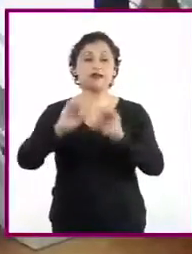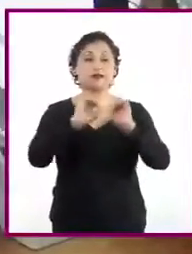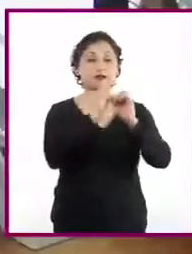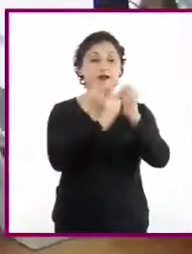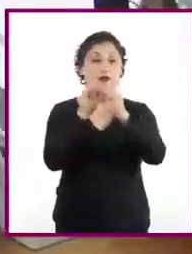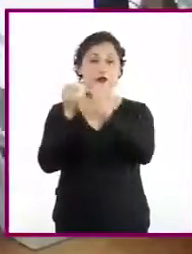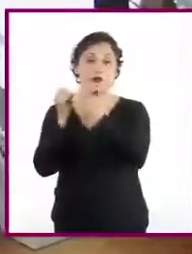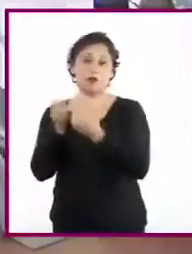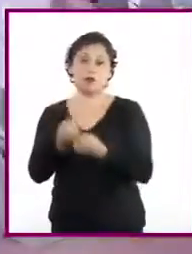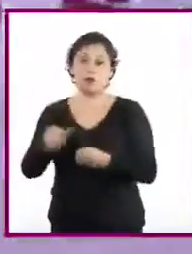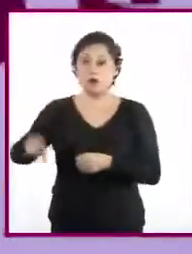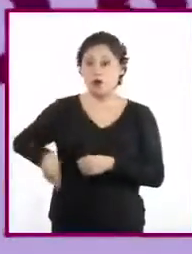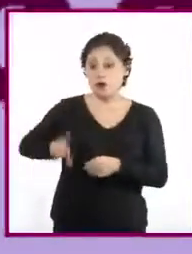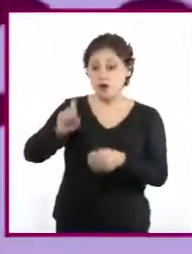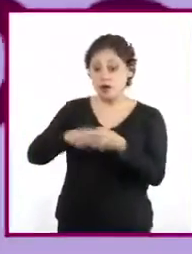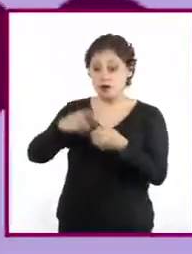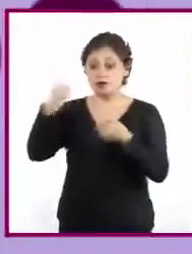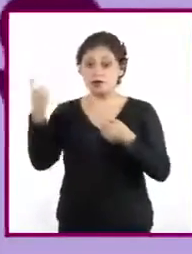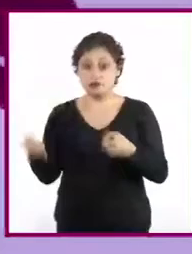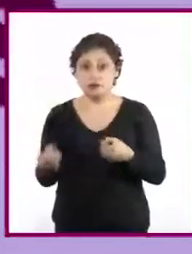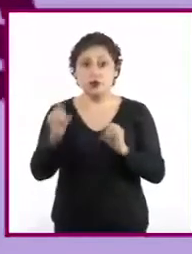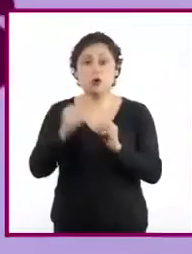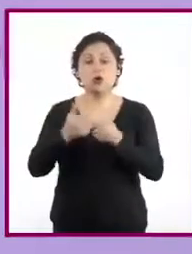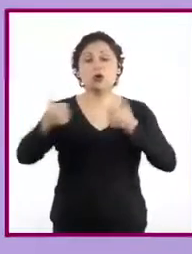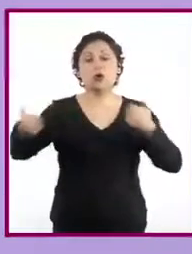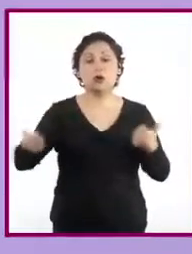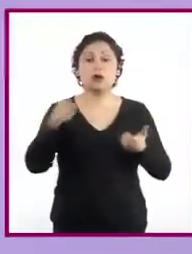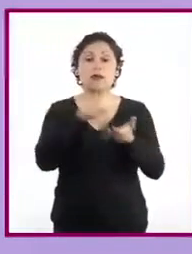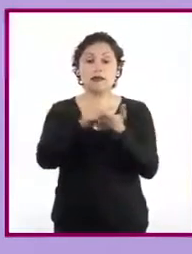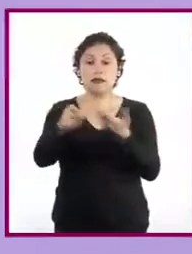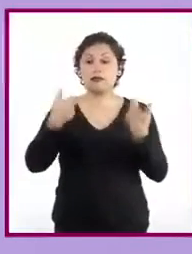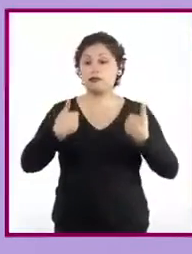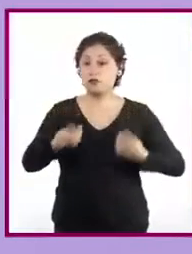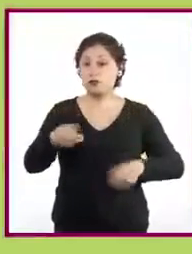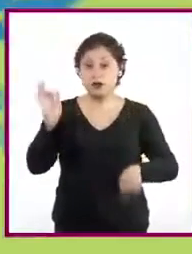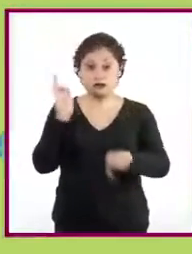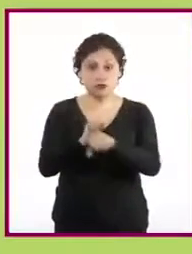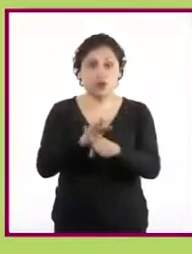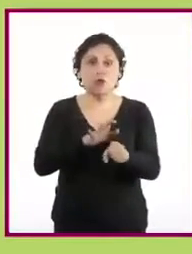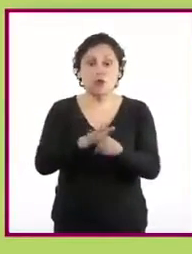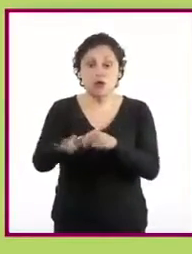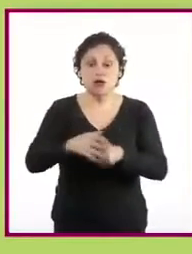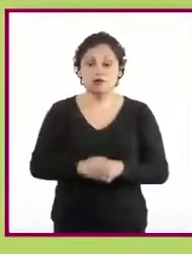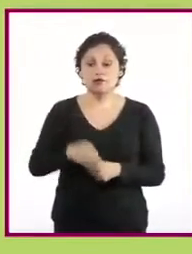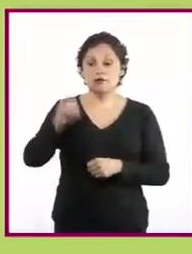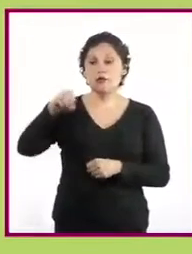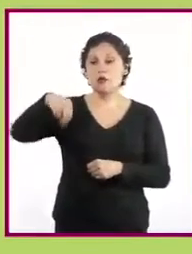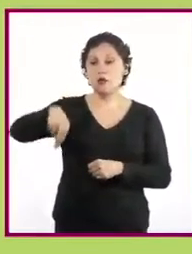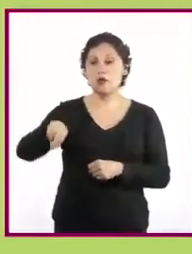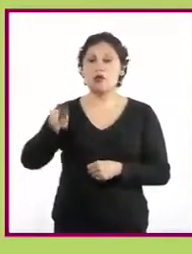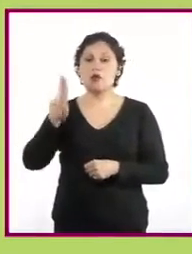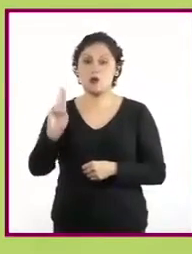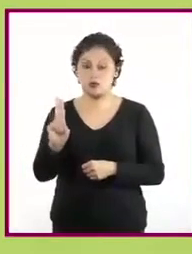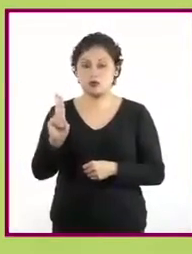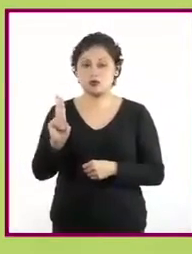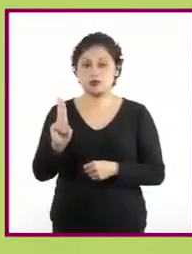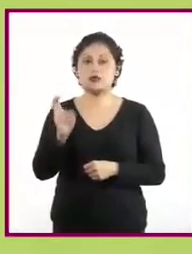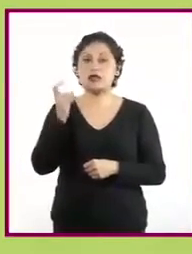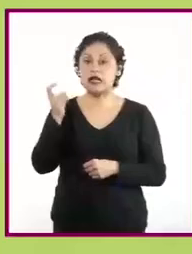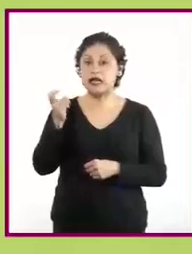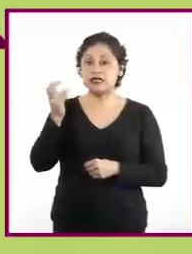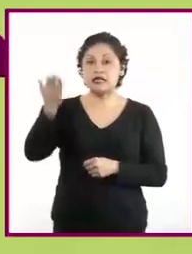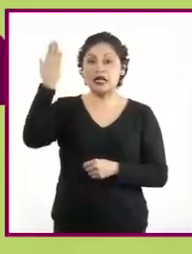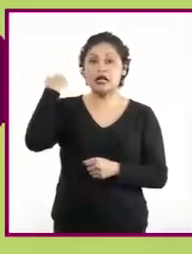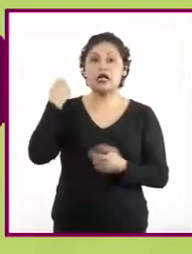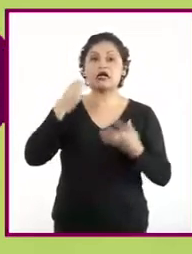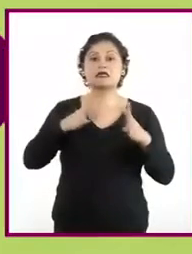no gubernamentales defensores de los derechos humanos son: la Organización de las Naciones Unidas, ONU, se creó en